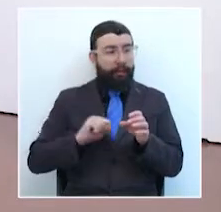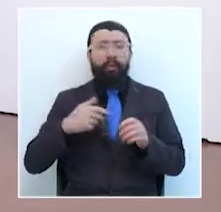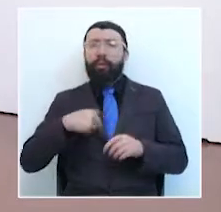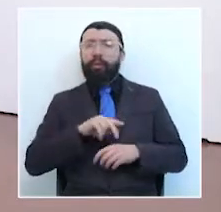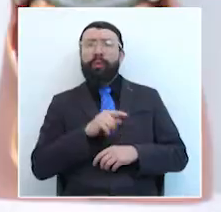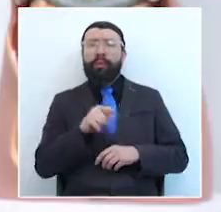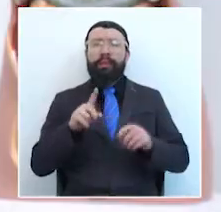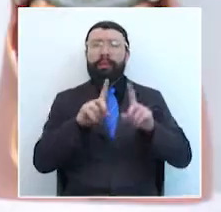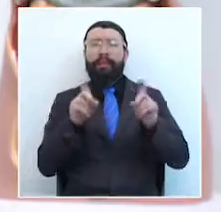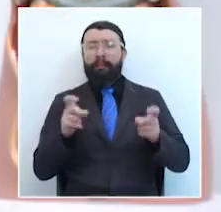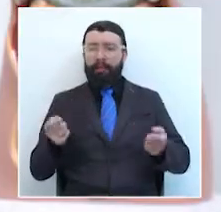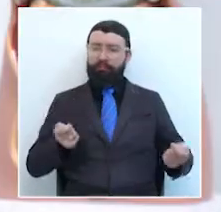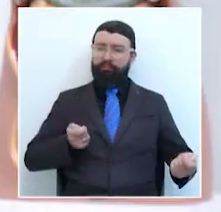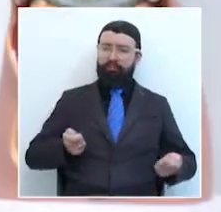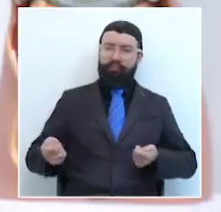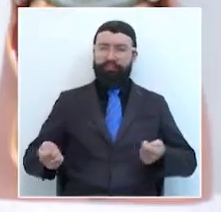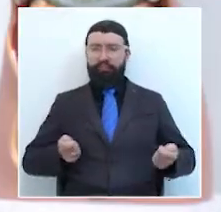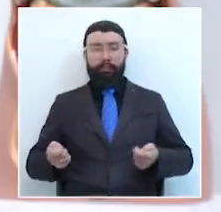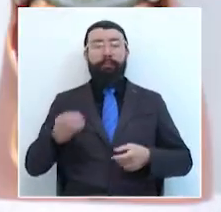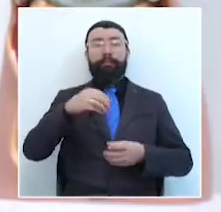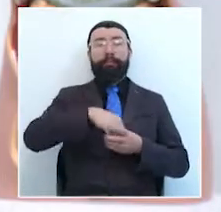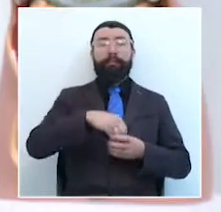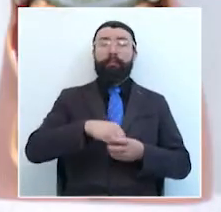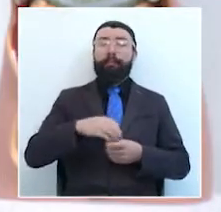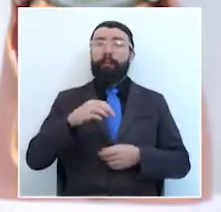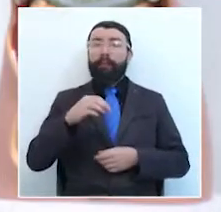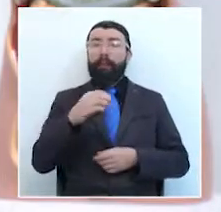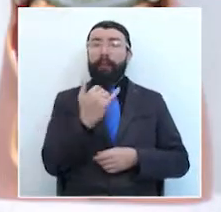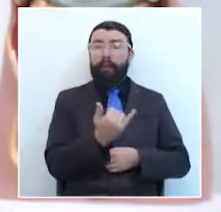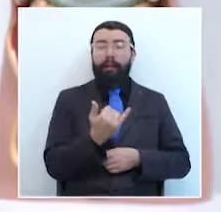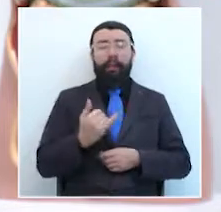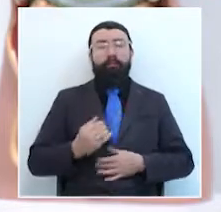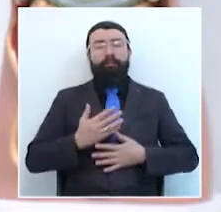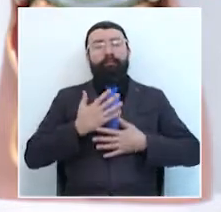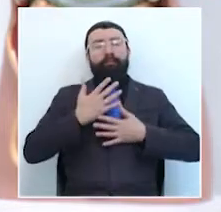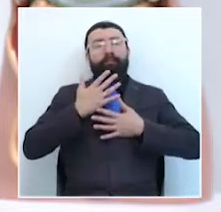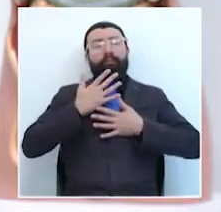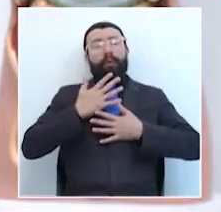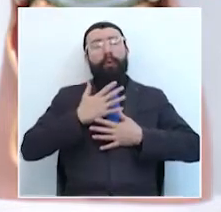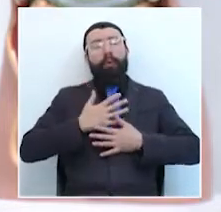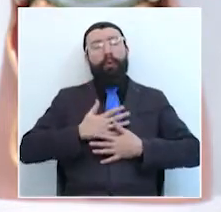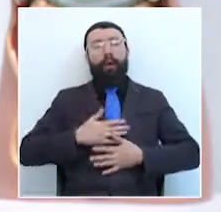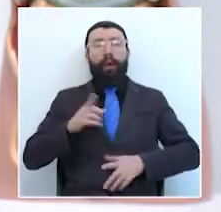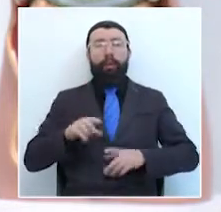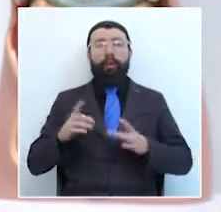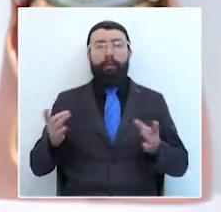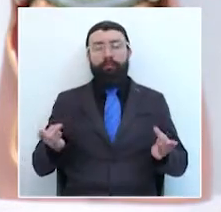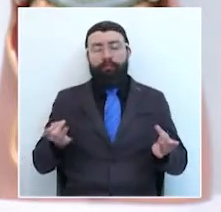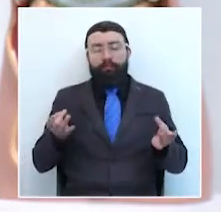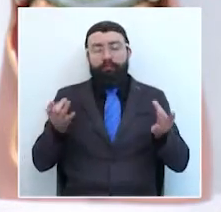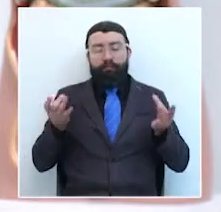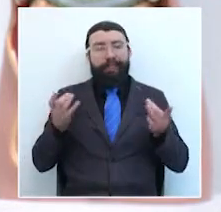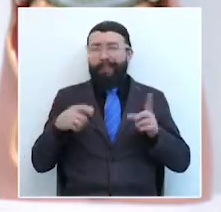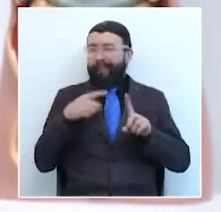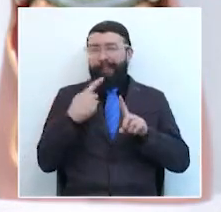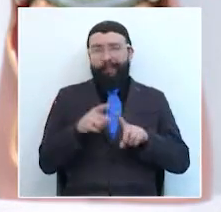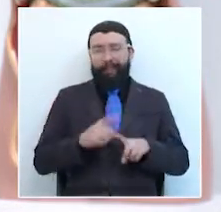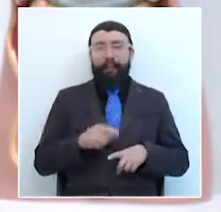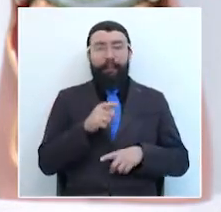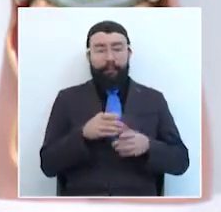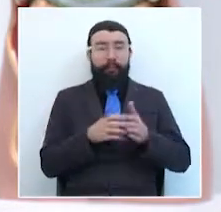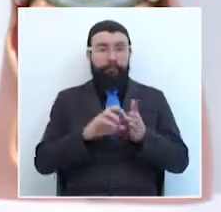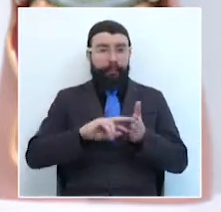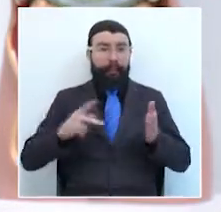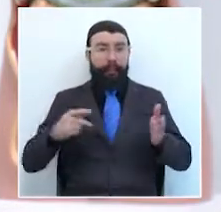de las técnicas que maneja el mindfulness de respiración hay una sesión de meditación bueno hay diferentes técnicas que se manejan